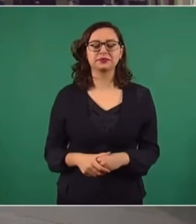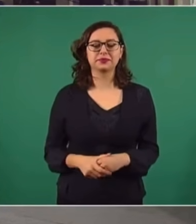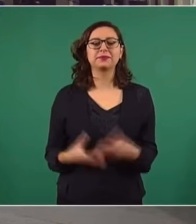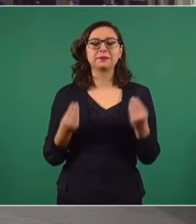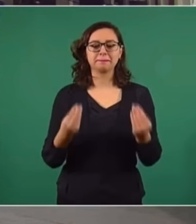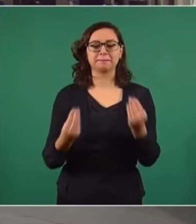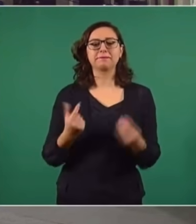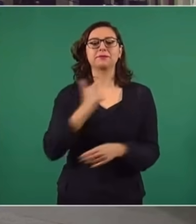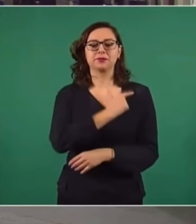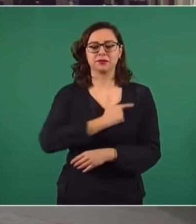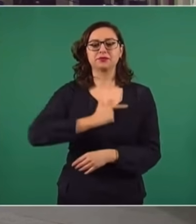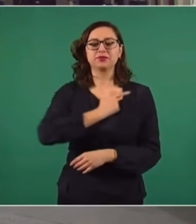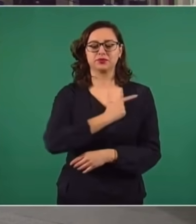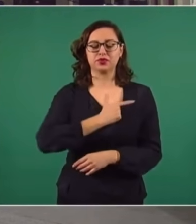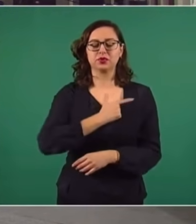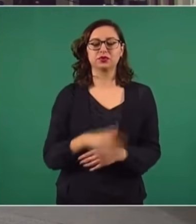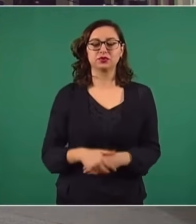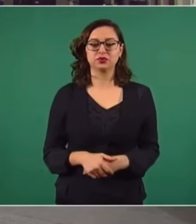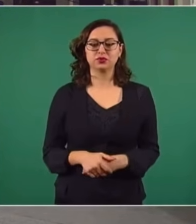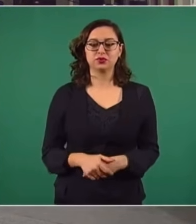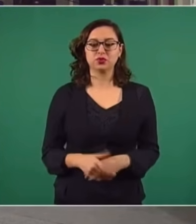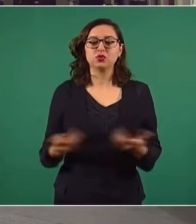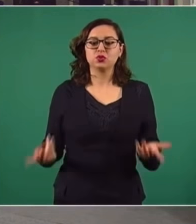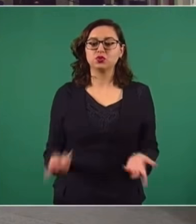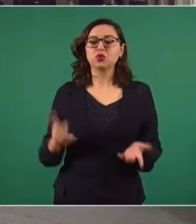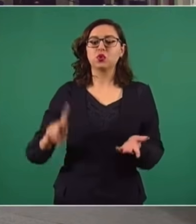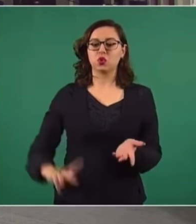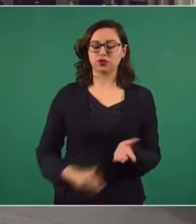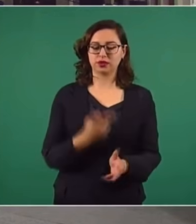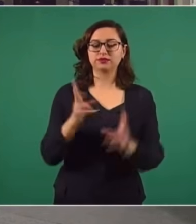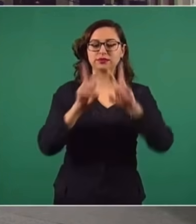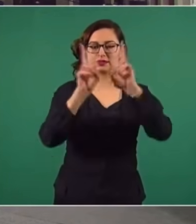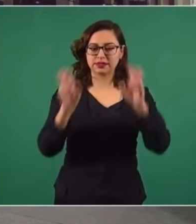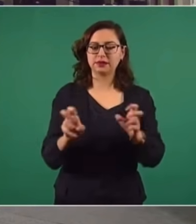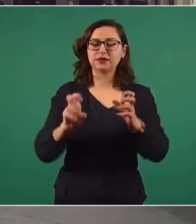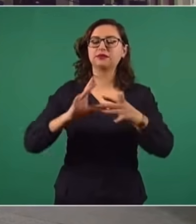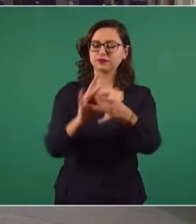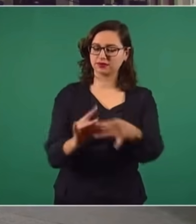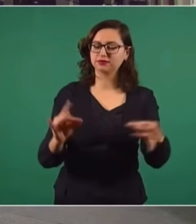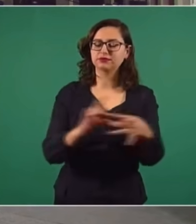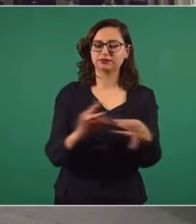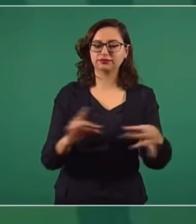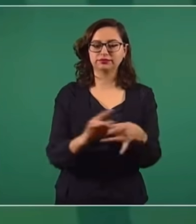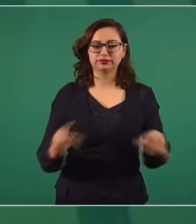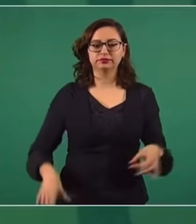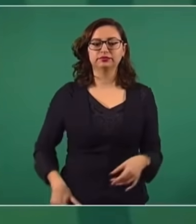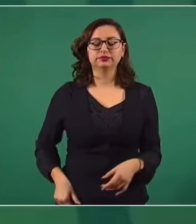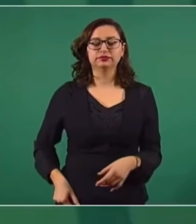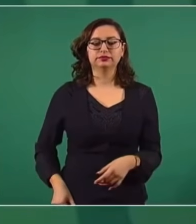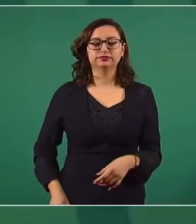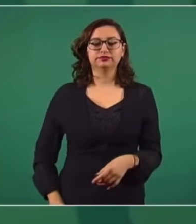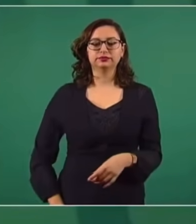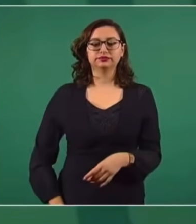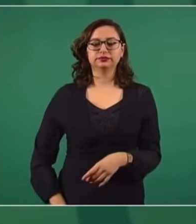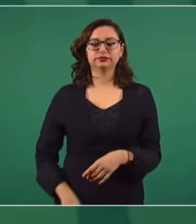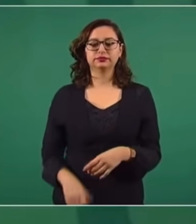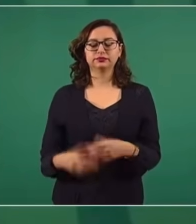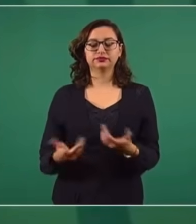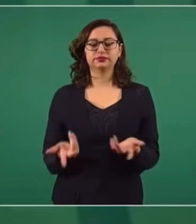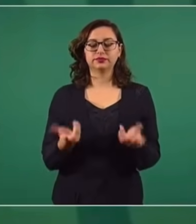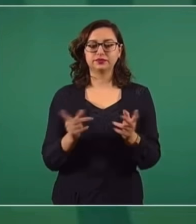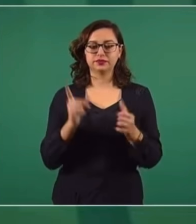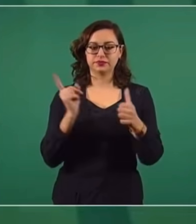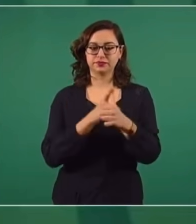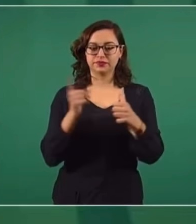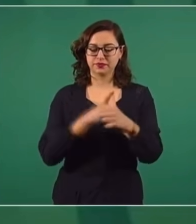Con mucho gusto, Sandra. Volvemos a comentar sobre estos temas. El primero, sobre restaurantes y en general sitios